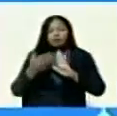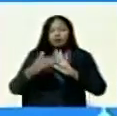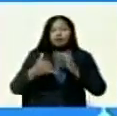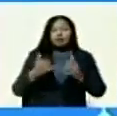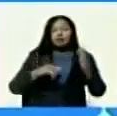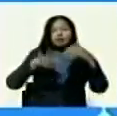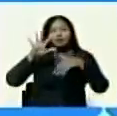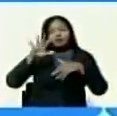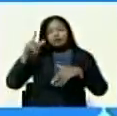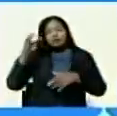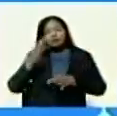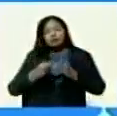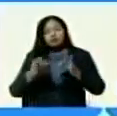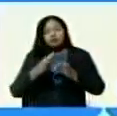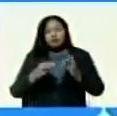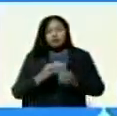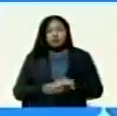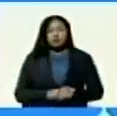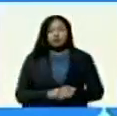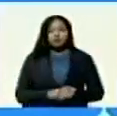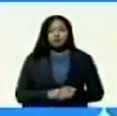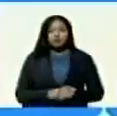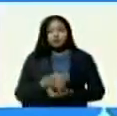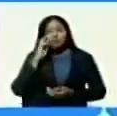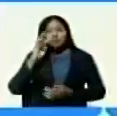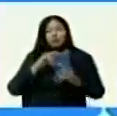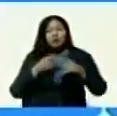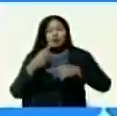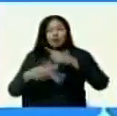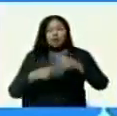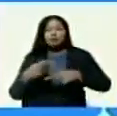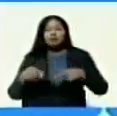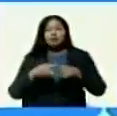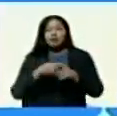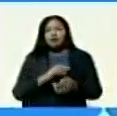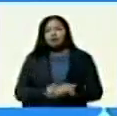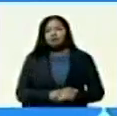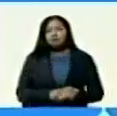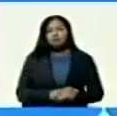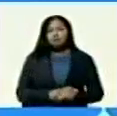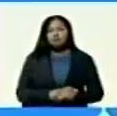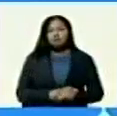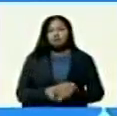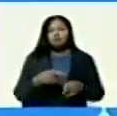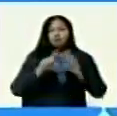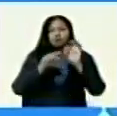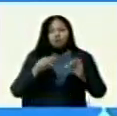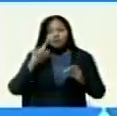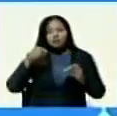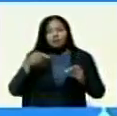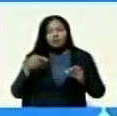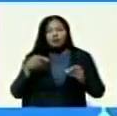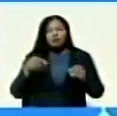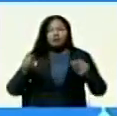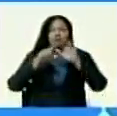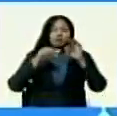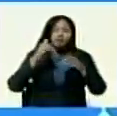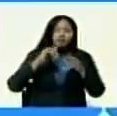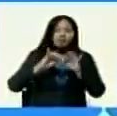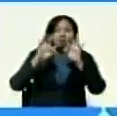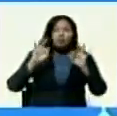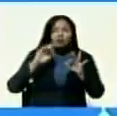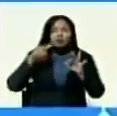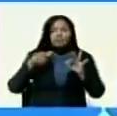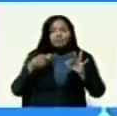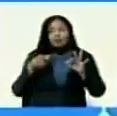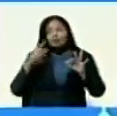15 de septiembre y cómo se dio ese proceso de recuperación durante las 130 horas y los 5 días que